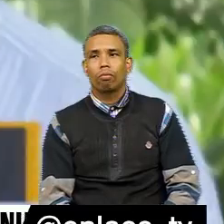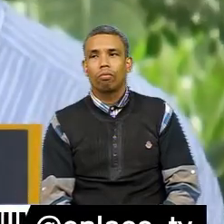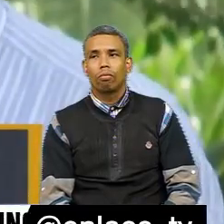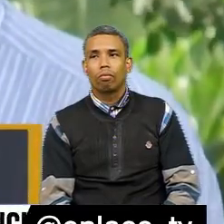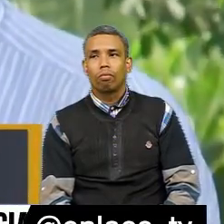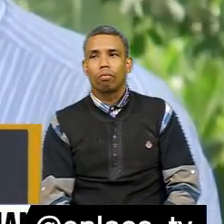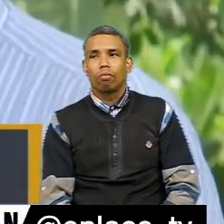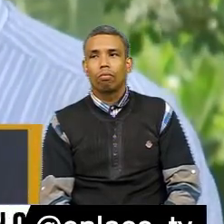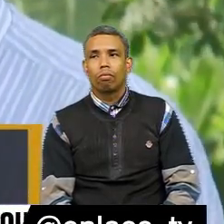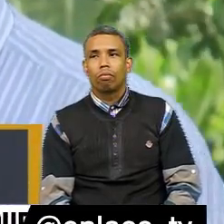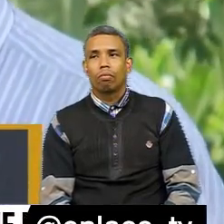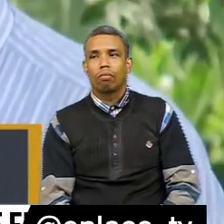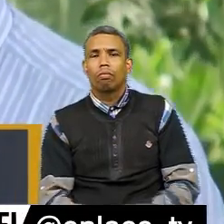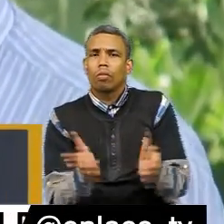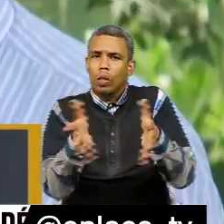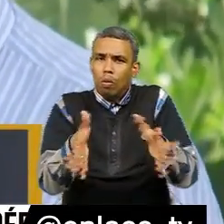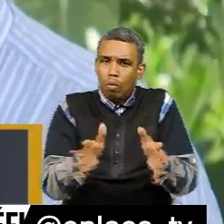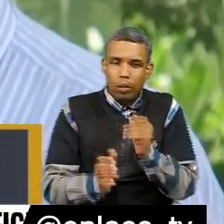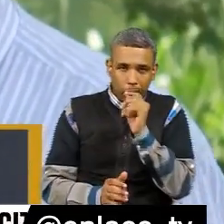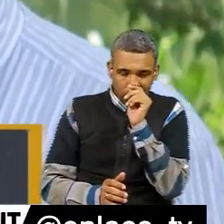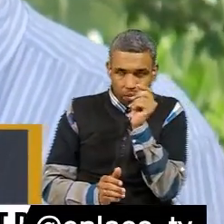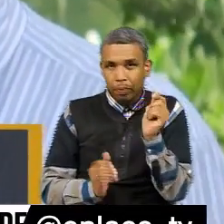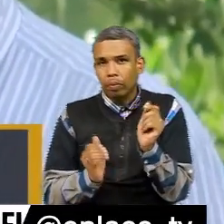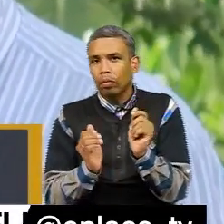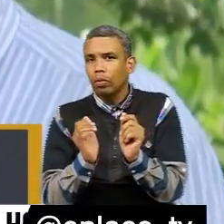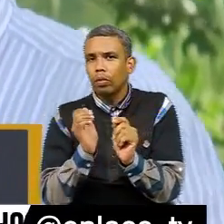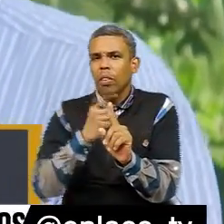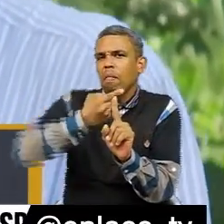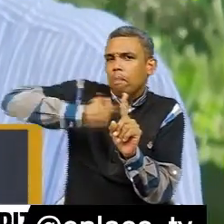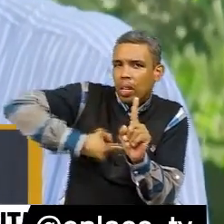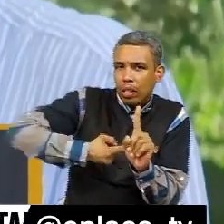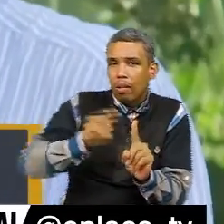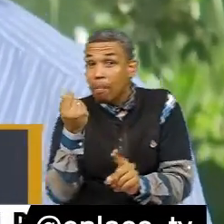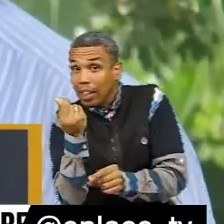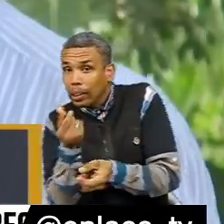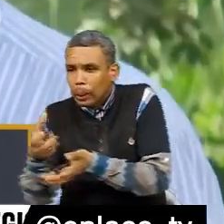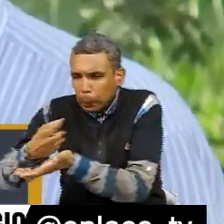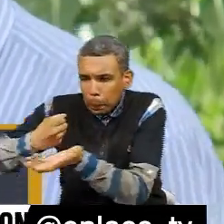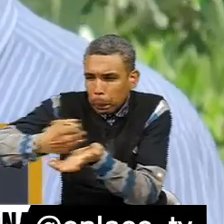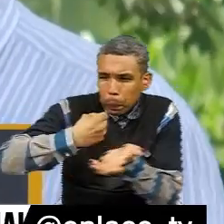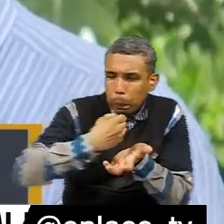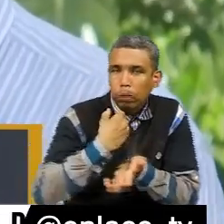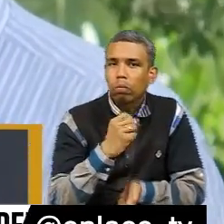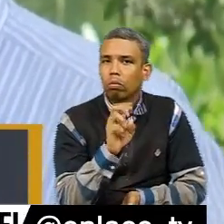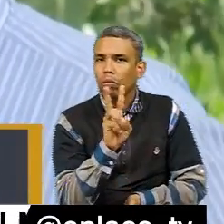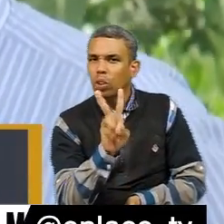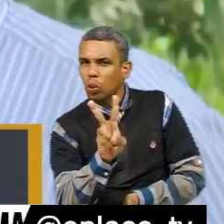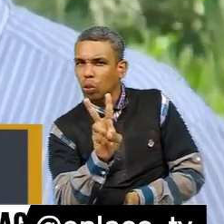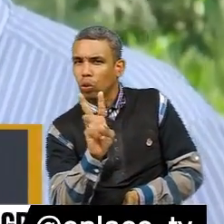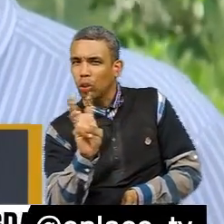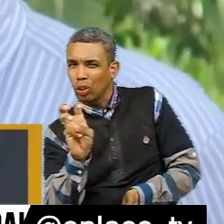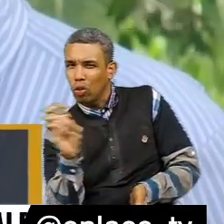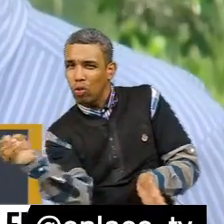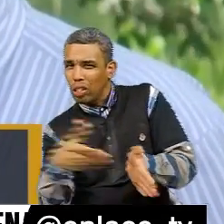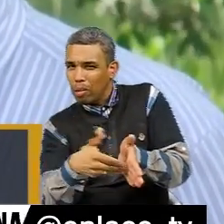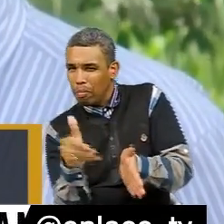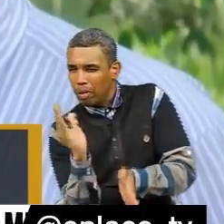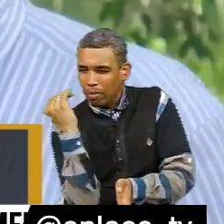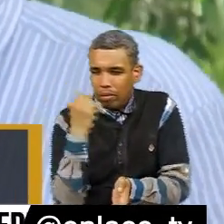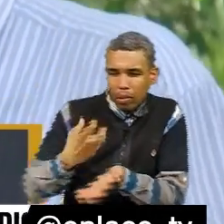Yo recojo un promedio de 280.000 pesos mensuales, y precisamente ayer el mercado costó casi